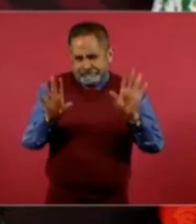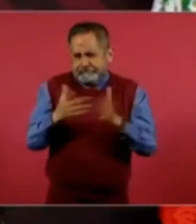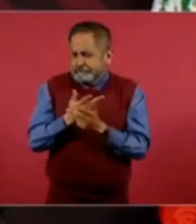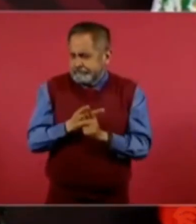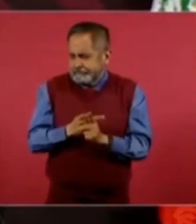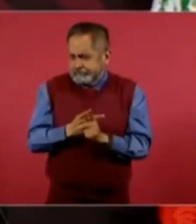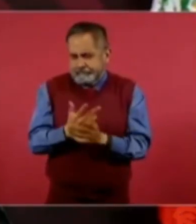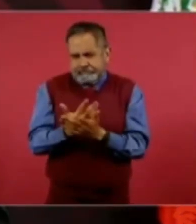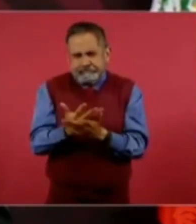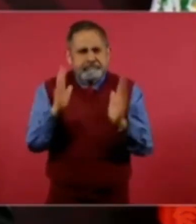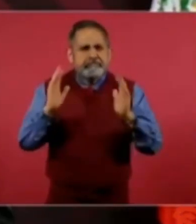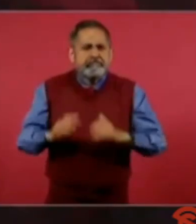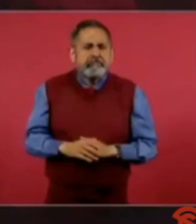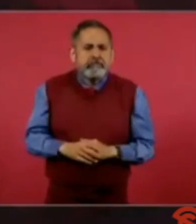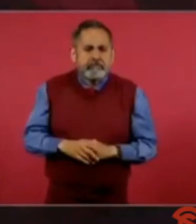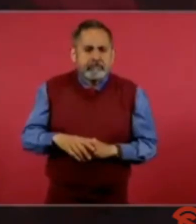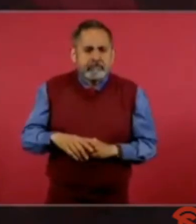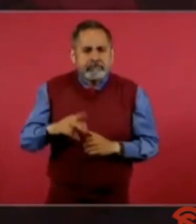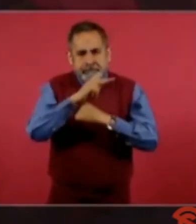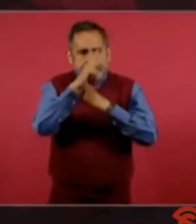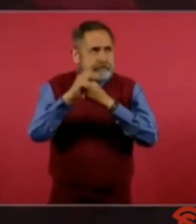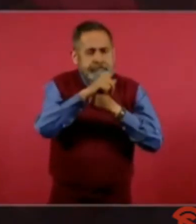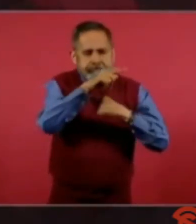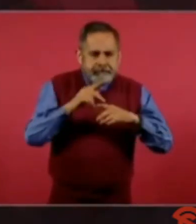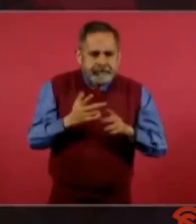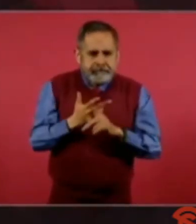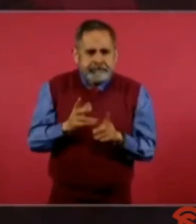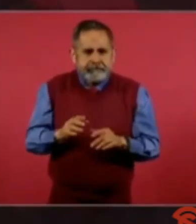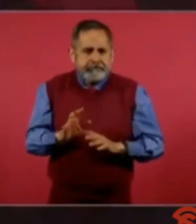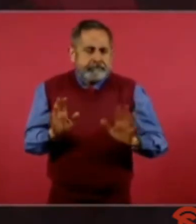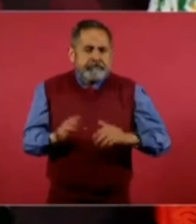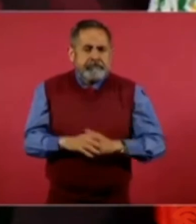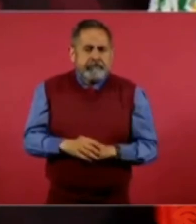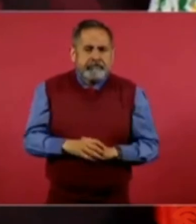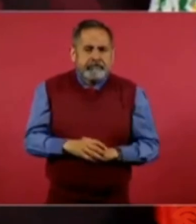delicados para el país ya no puedo